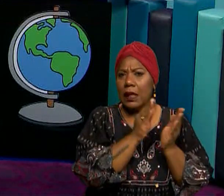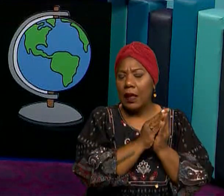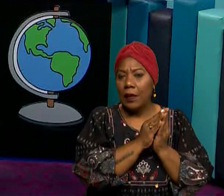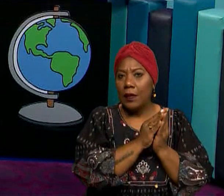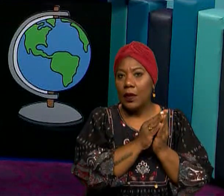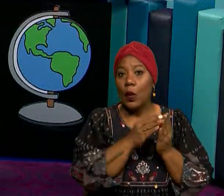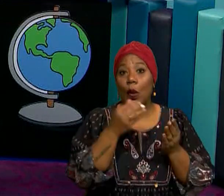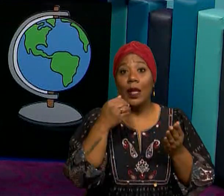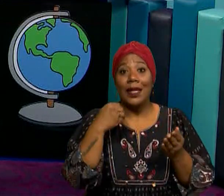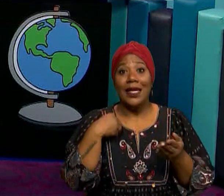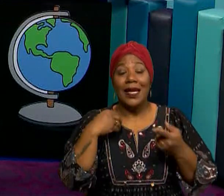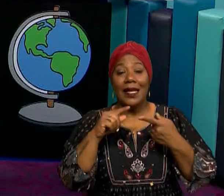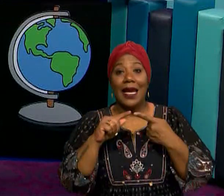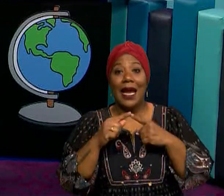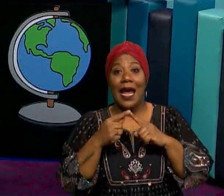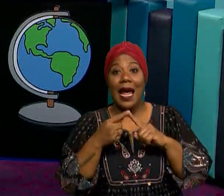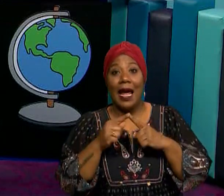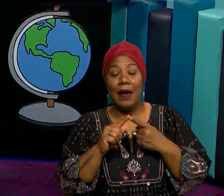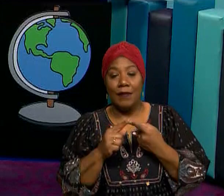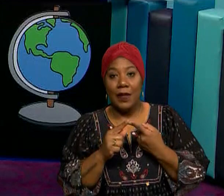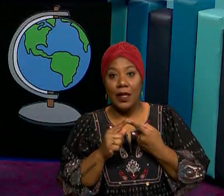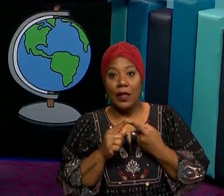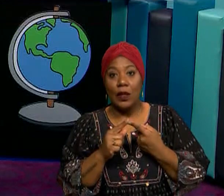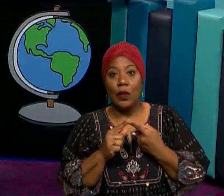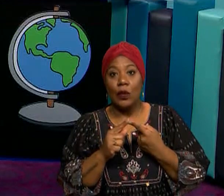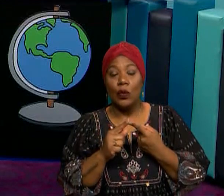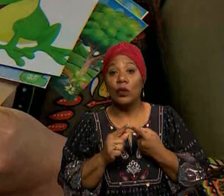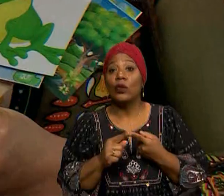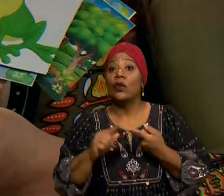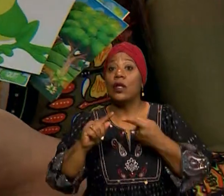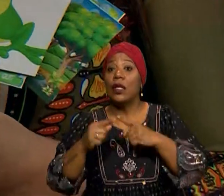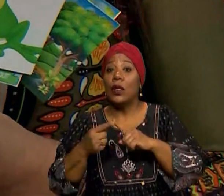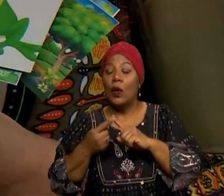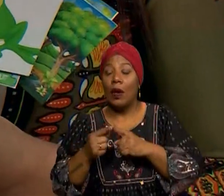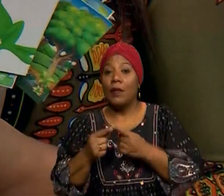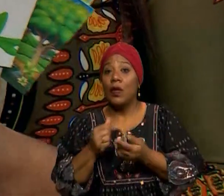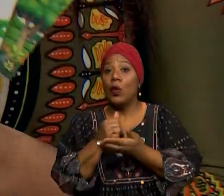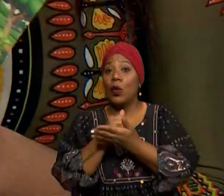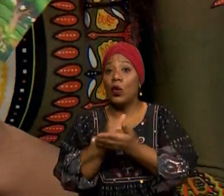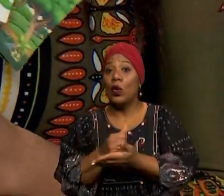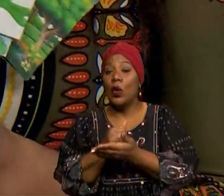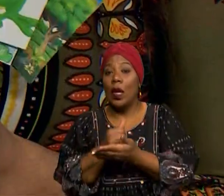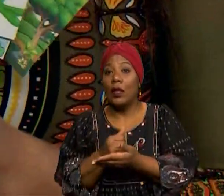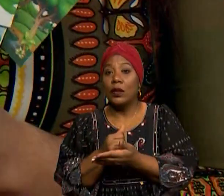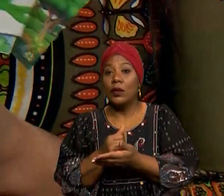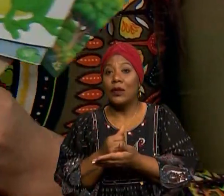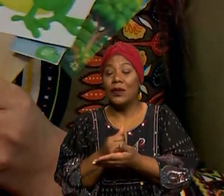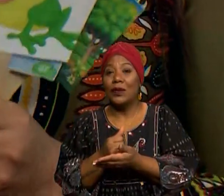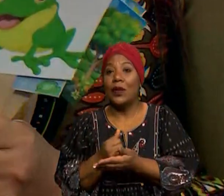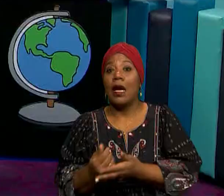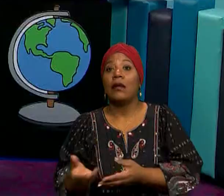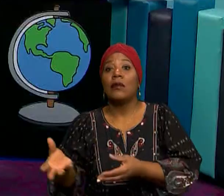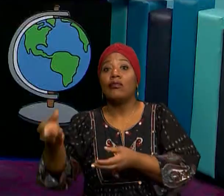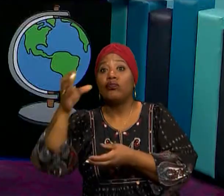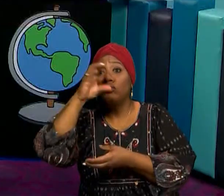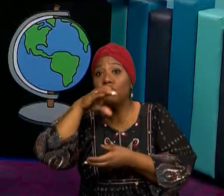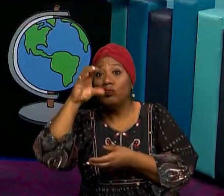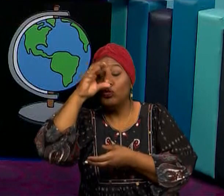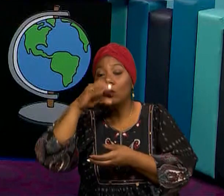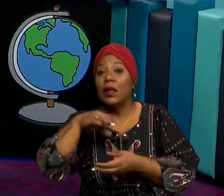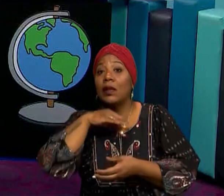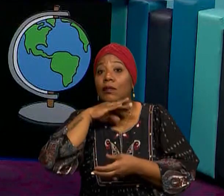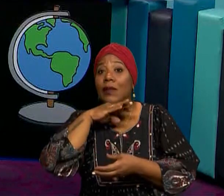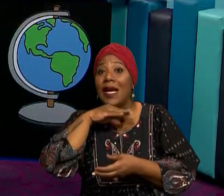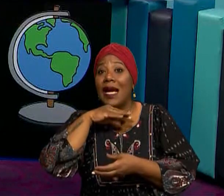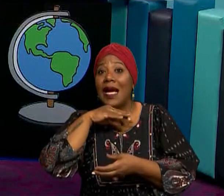unos amigos y que ese amigo lo ayuda a recolectar la basura